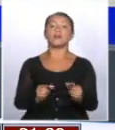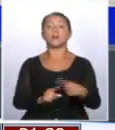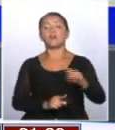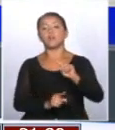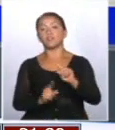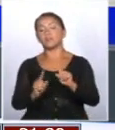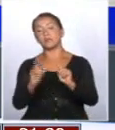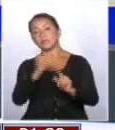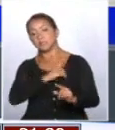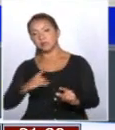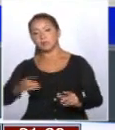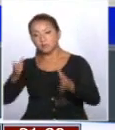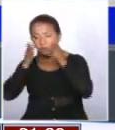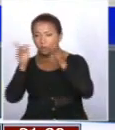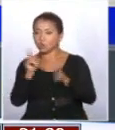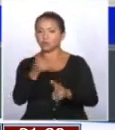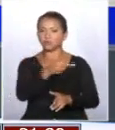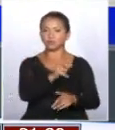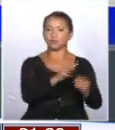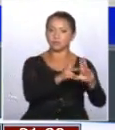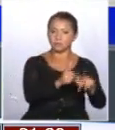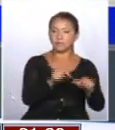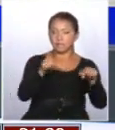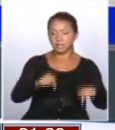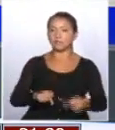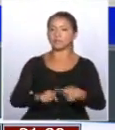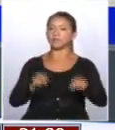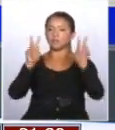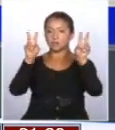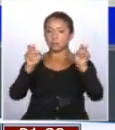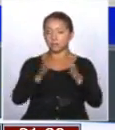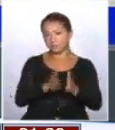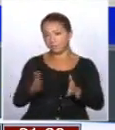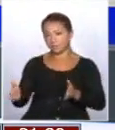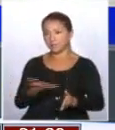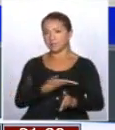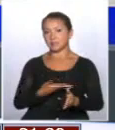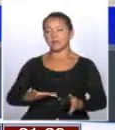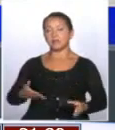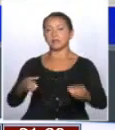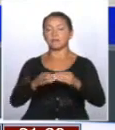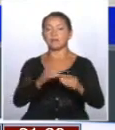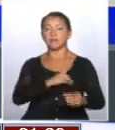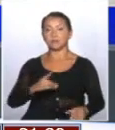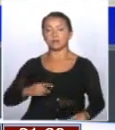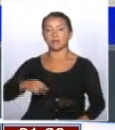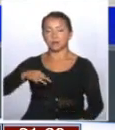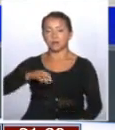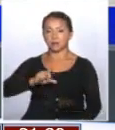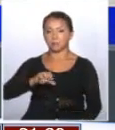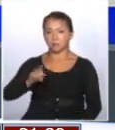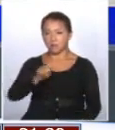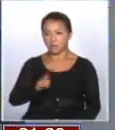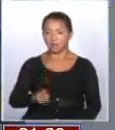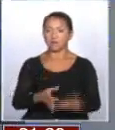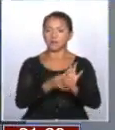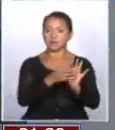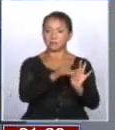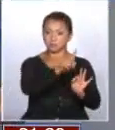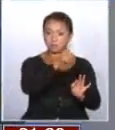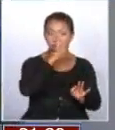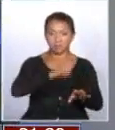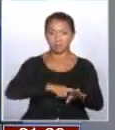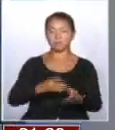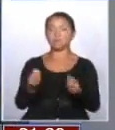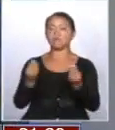sus familiares. Bueno, vamos a profundizar en este y otros temas. Nos encontramos con el presidente de la Cámara de Diputados, Marco Antonio Núñez. Diputado, gracias por su tiempo. Buenas noches.